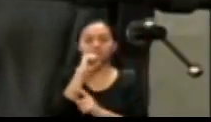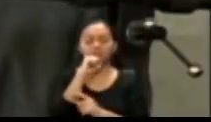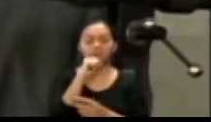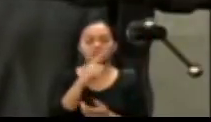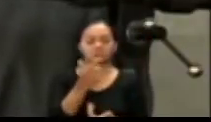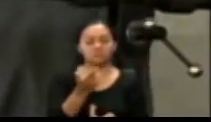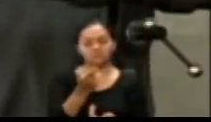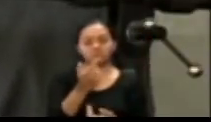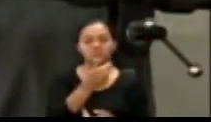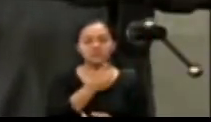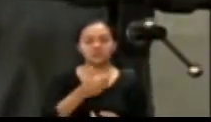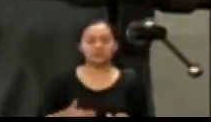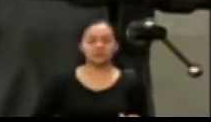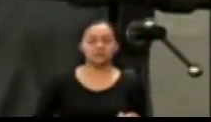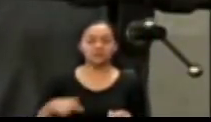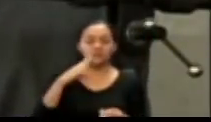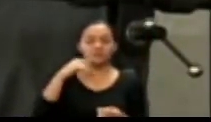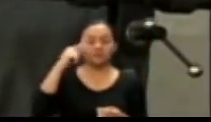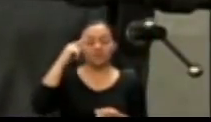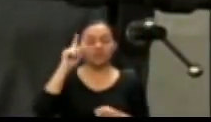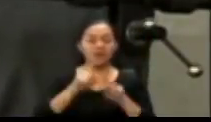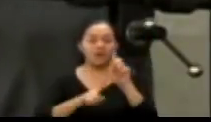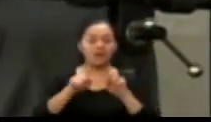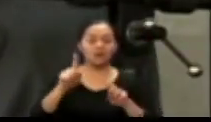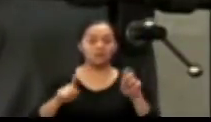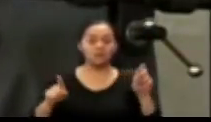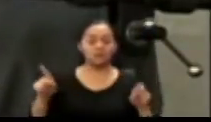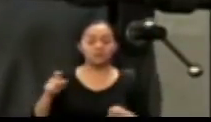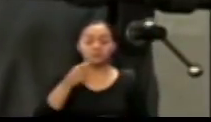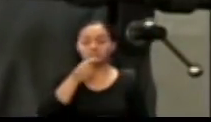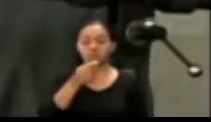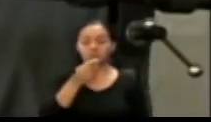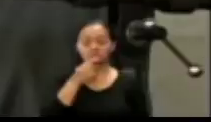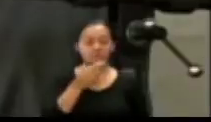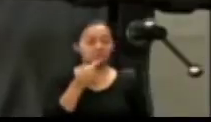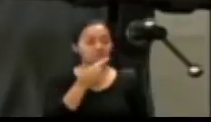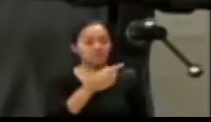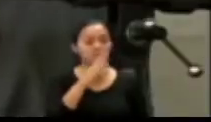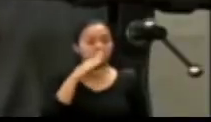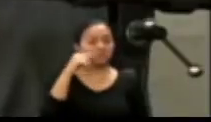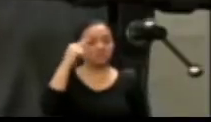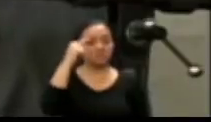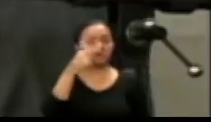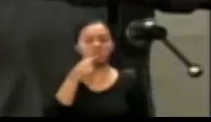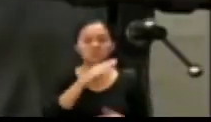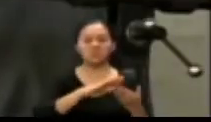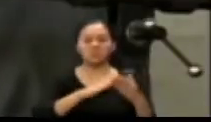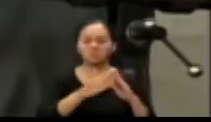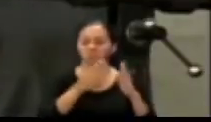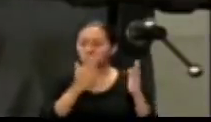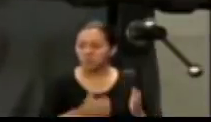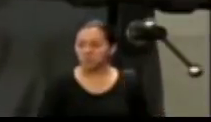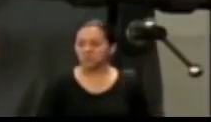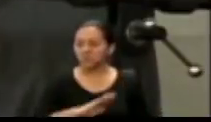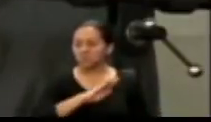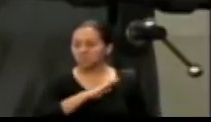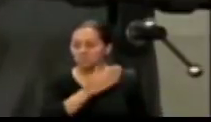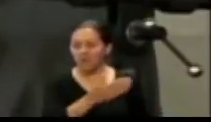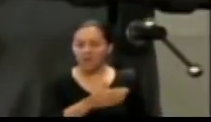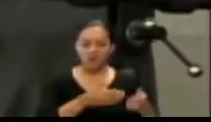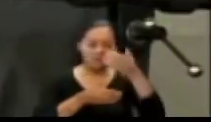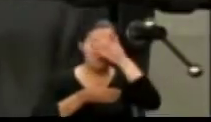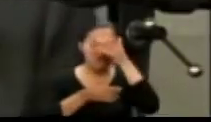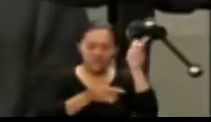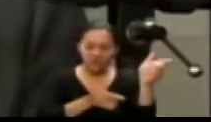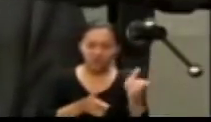presidente Correa. En Europa algunos periodistas describen el presidente Correa como, no sé, comunista, fascista, terrorista,